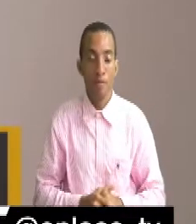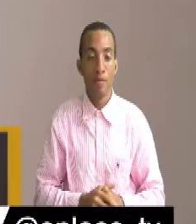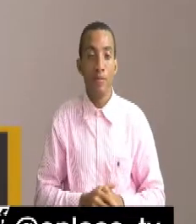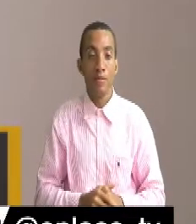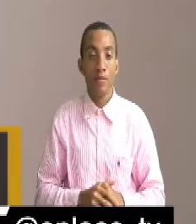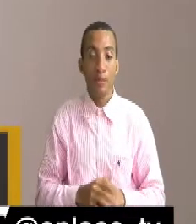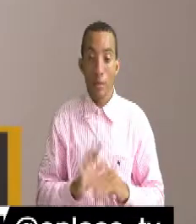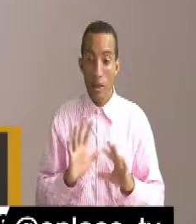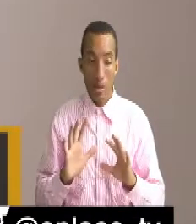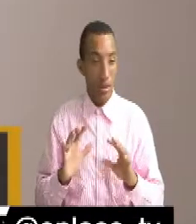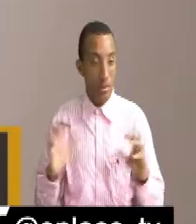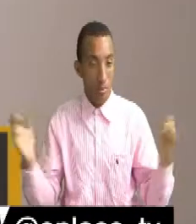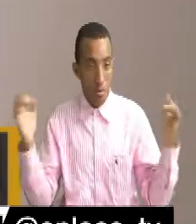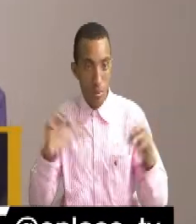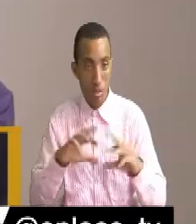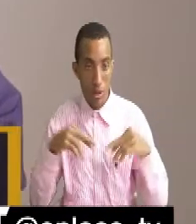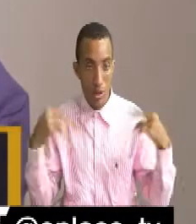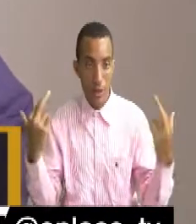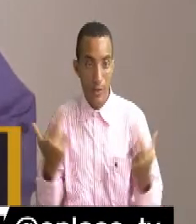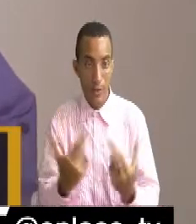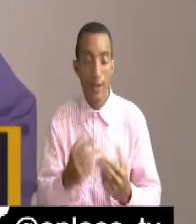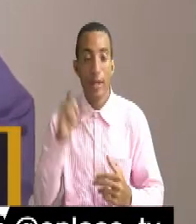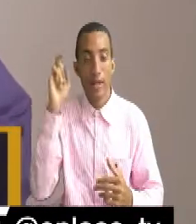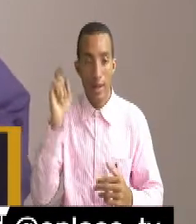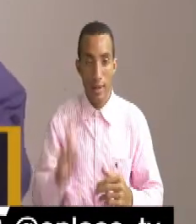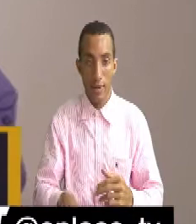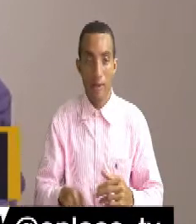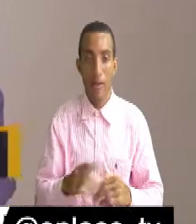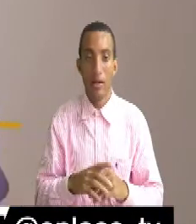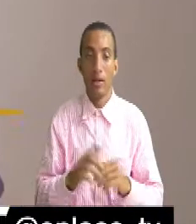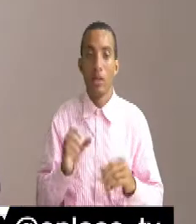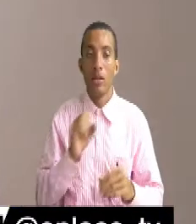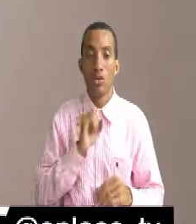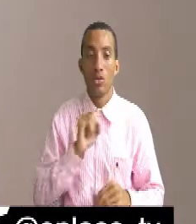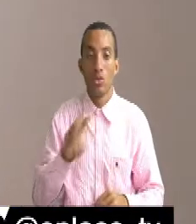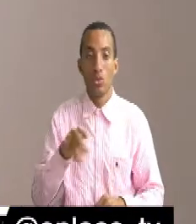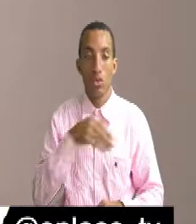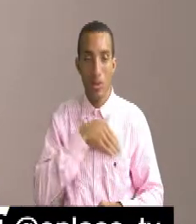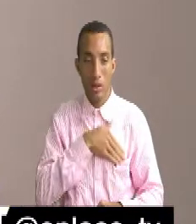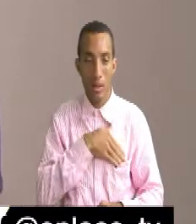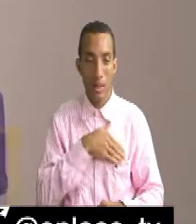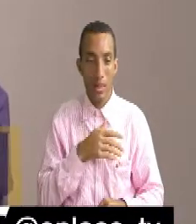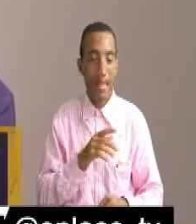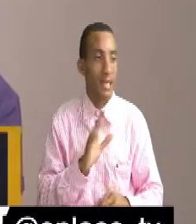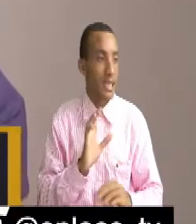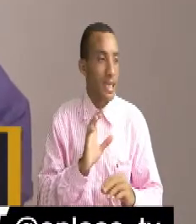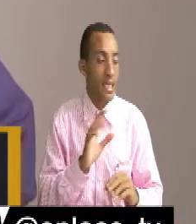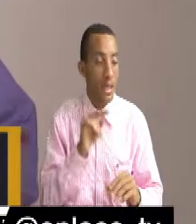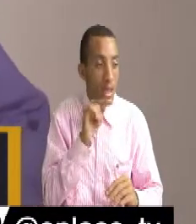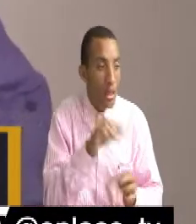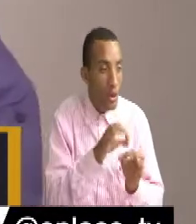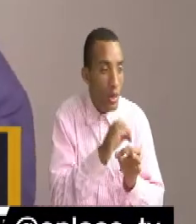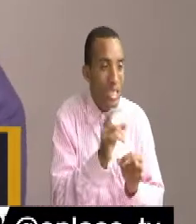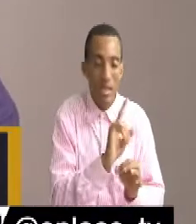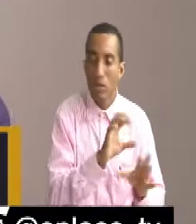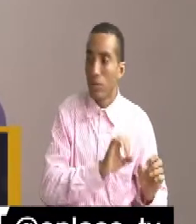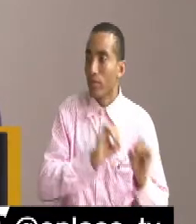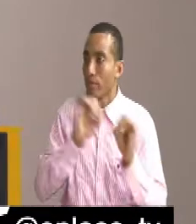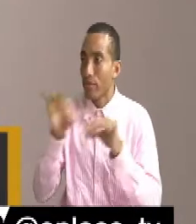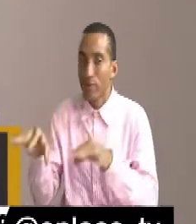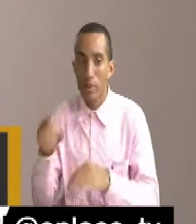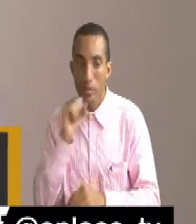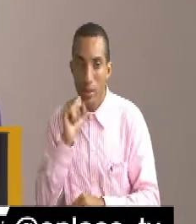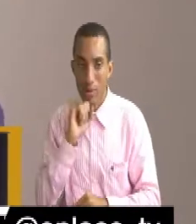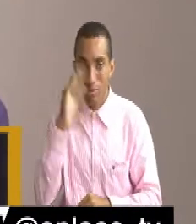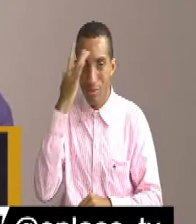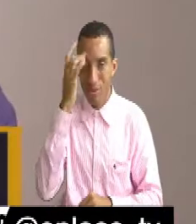de seguridad que se debía hacer en Norosí, en el sur de Bolívar, debió hacerse en Barranca Bermeja por falta de garantías en esa zona del país.